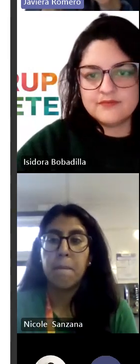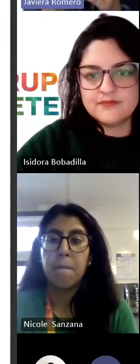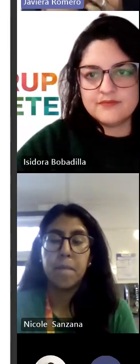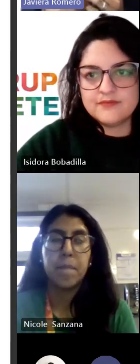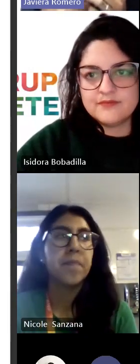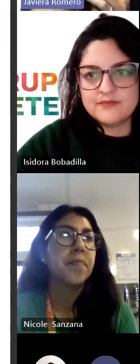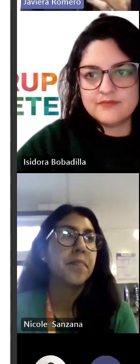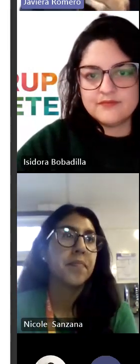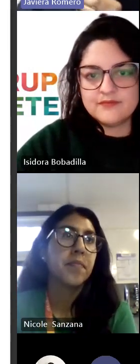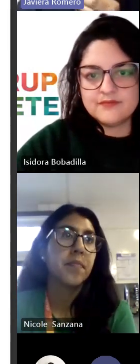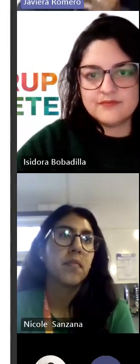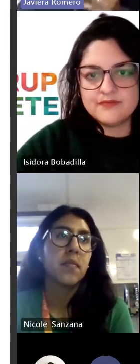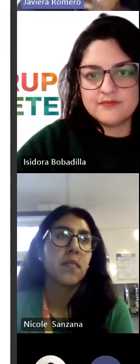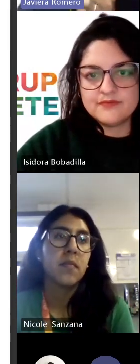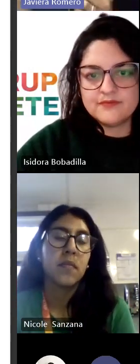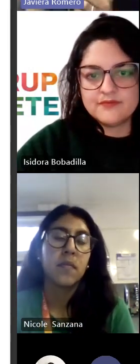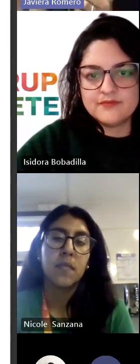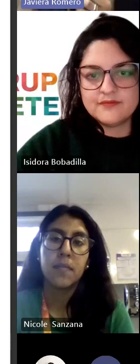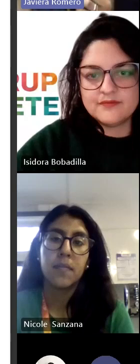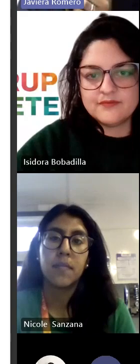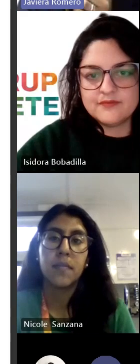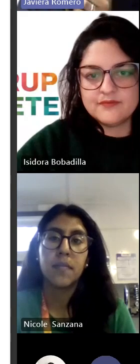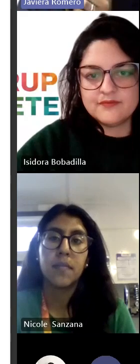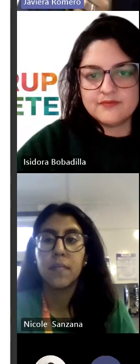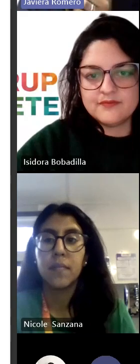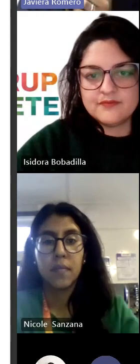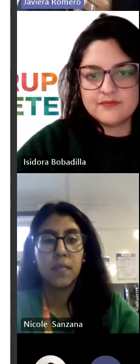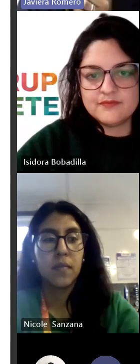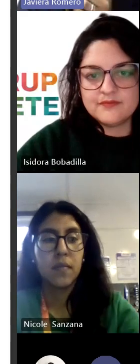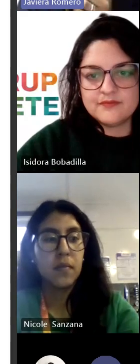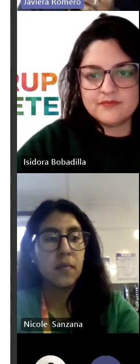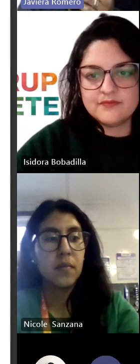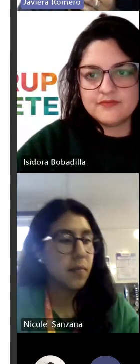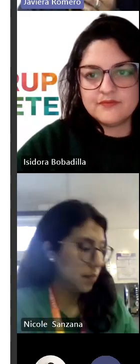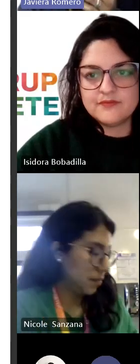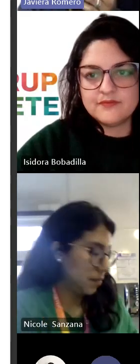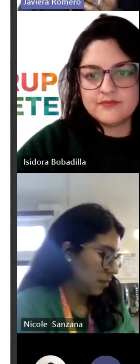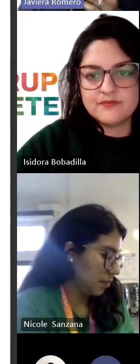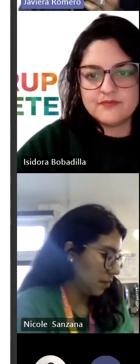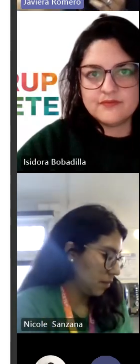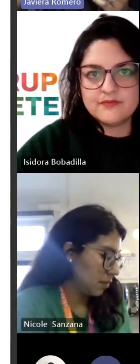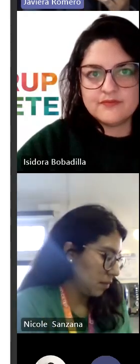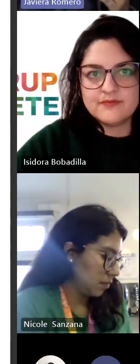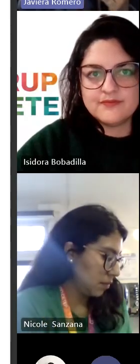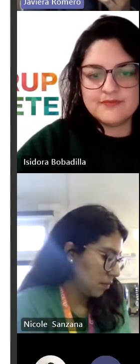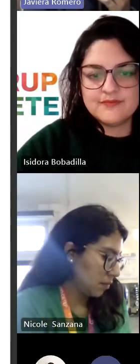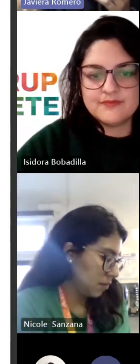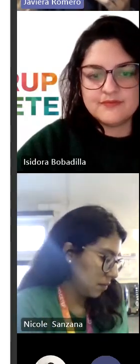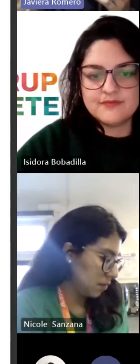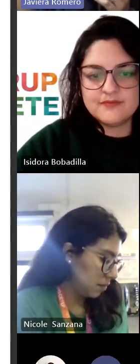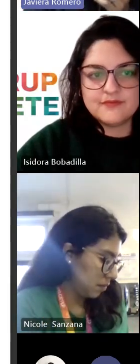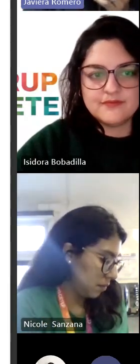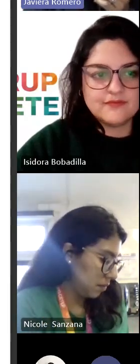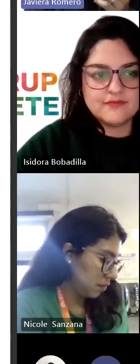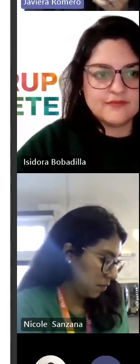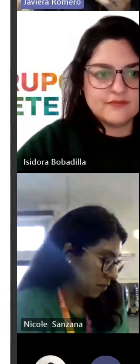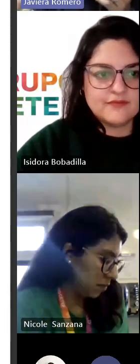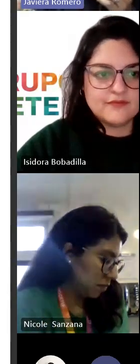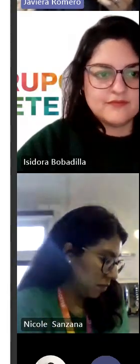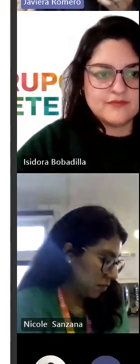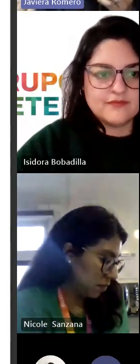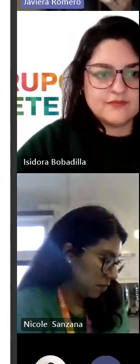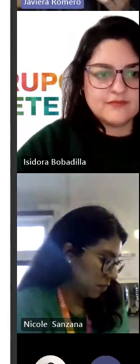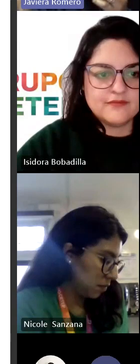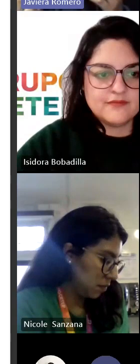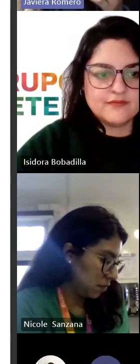que ver con los pensamientos, ¿cierto? La palabra pensamiento es clave porque habla sobre la posibilidad de terminar con la